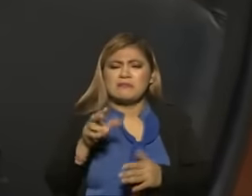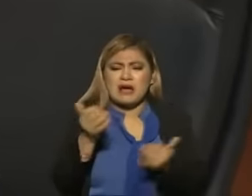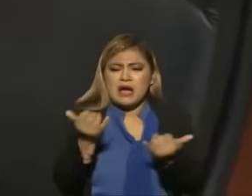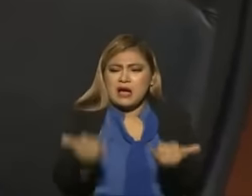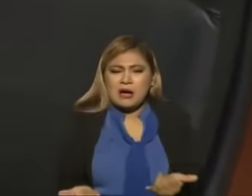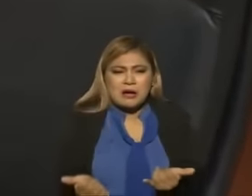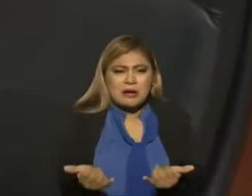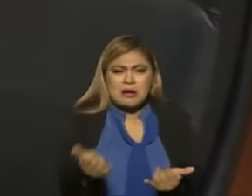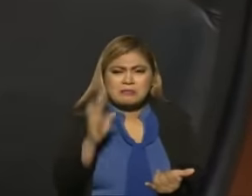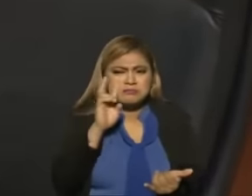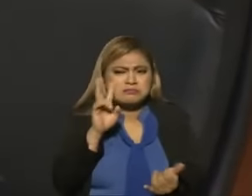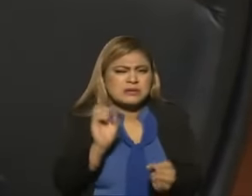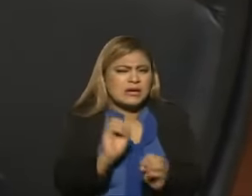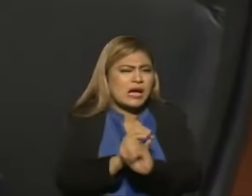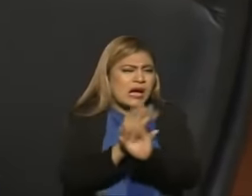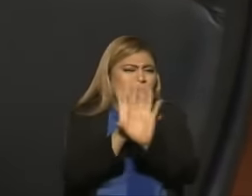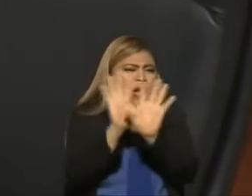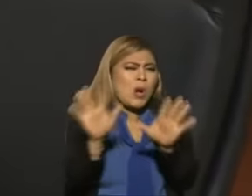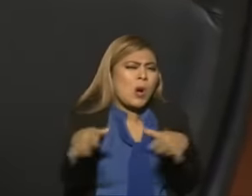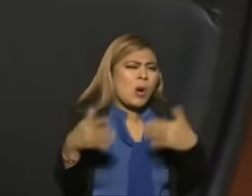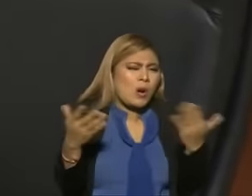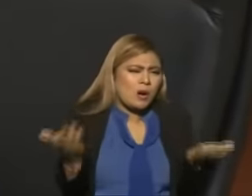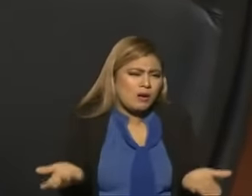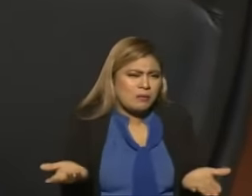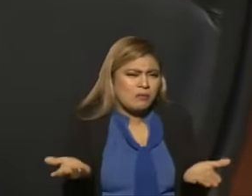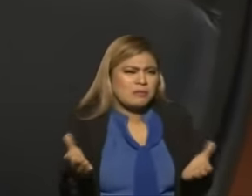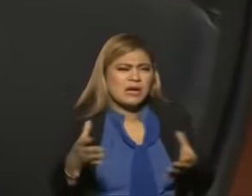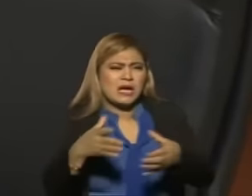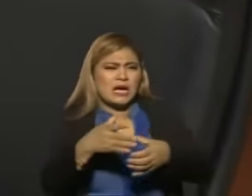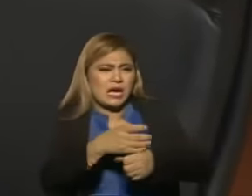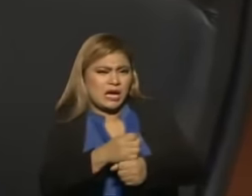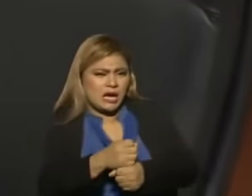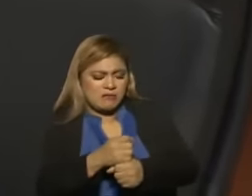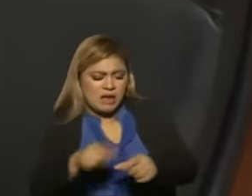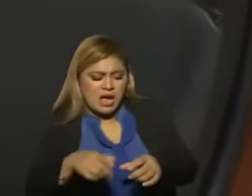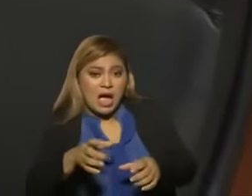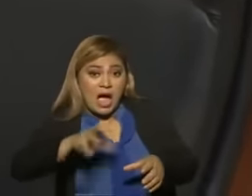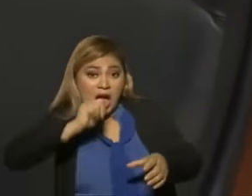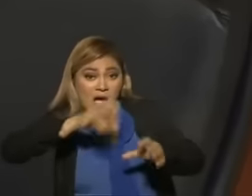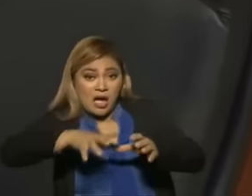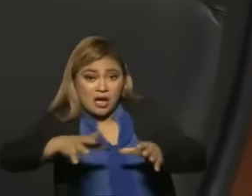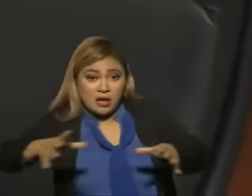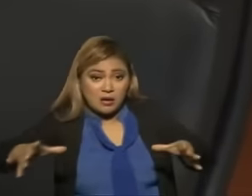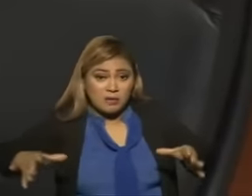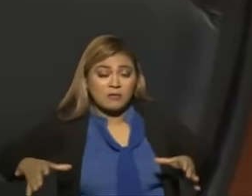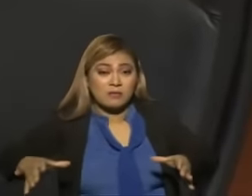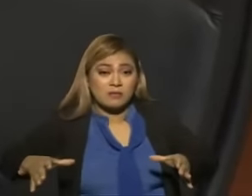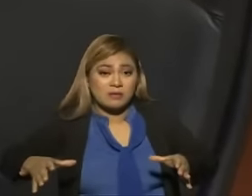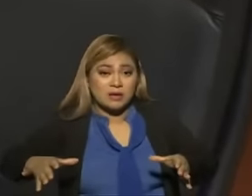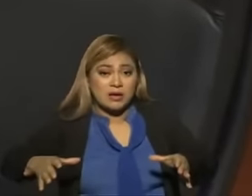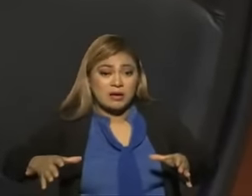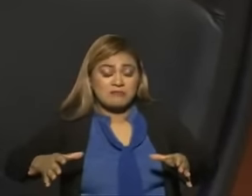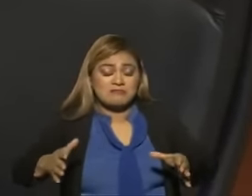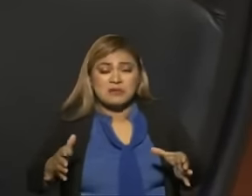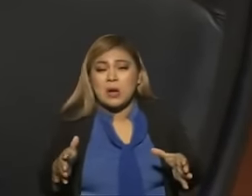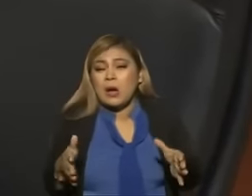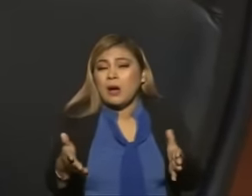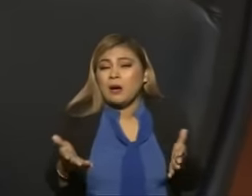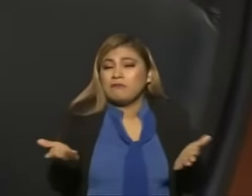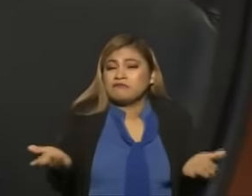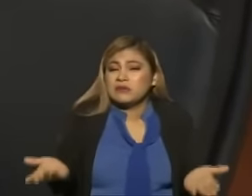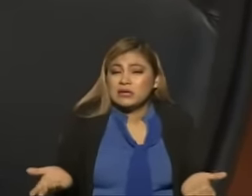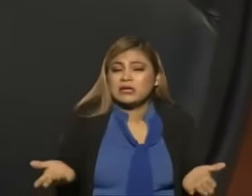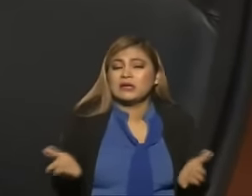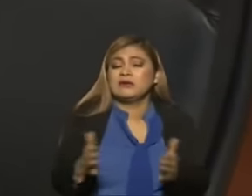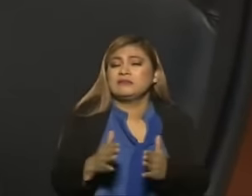claro cómo será, si se creará un lago para crear biodiversidad, cómo